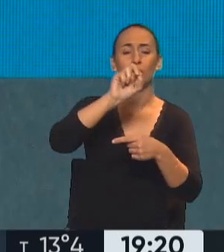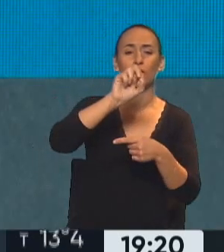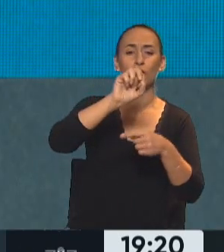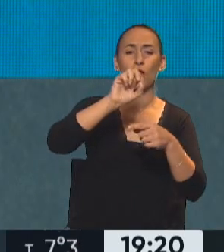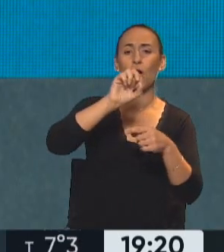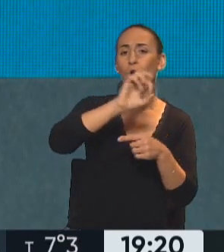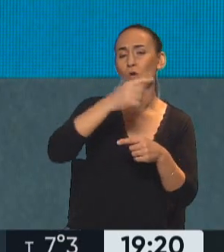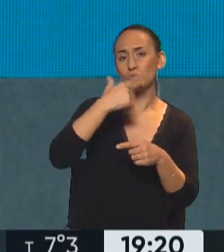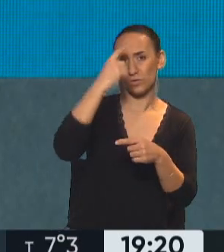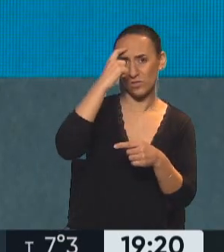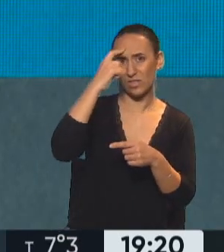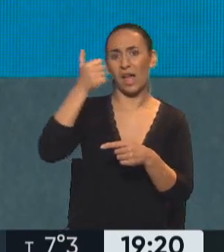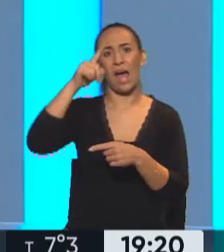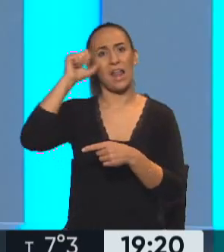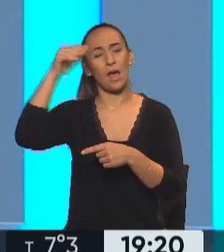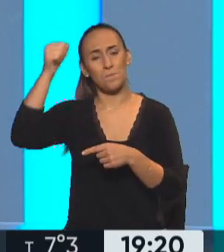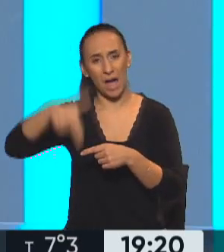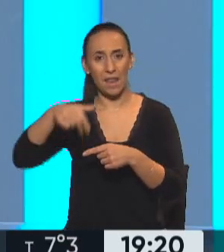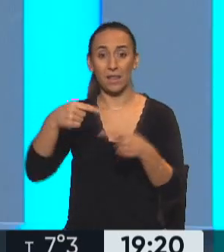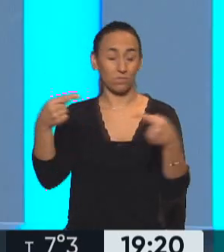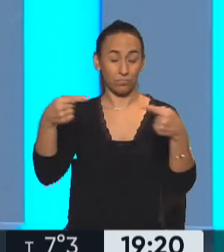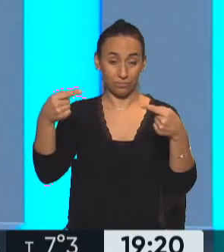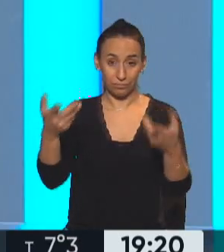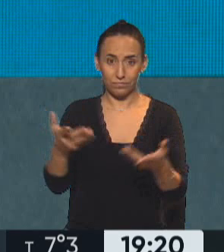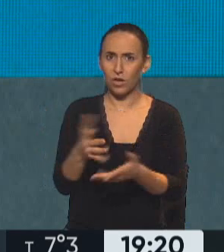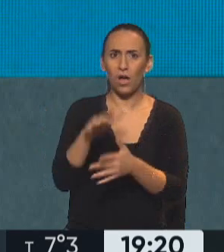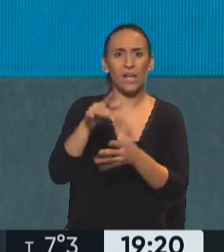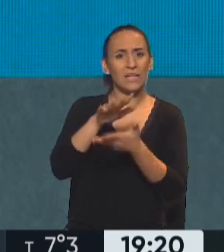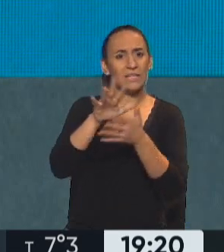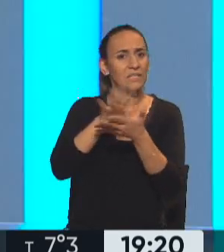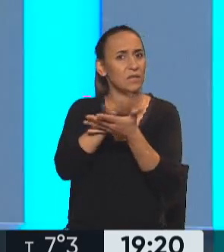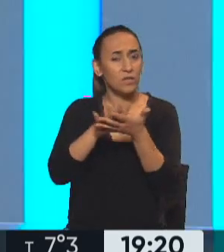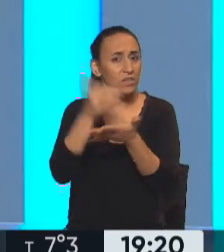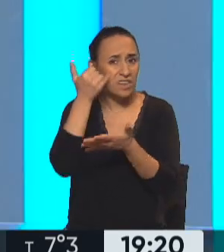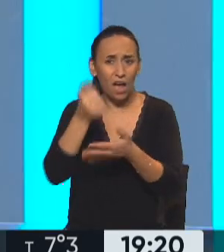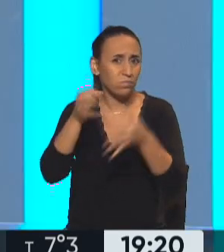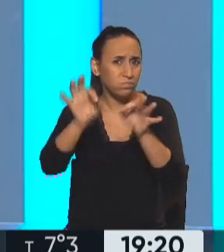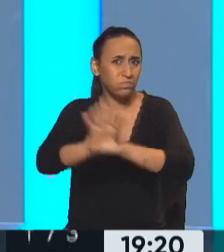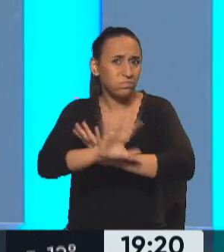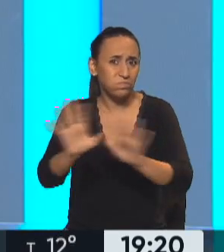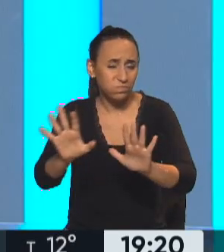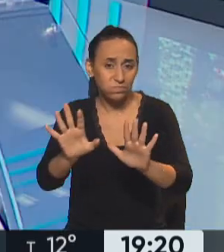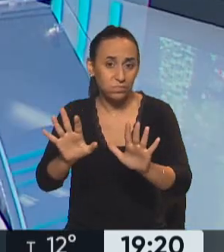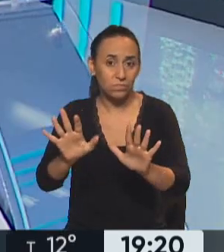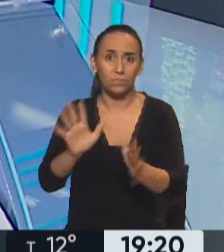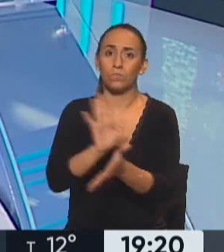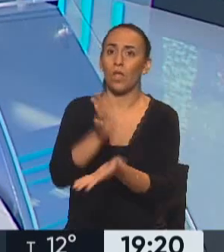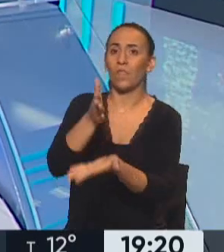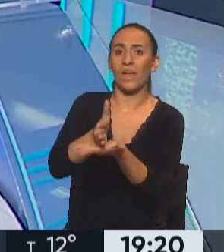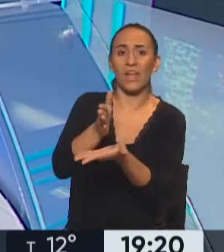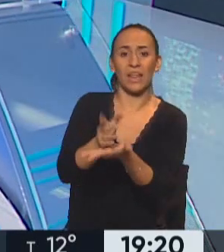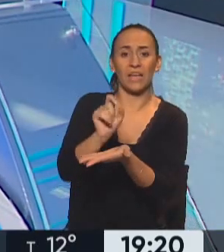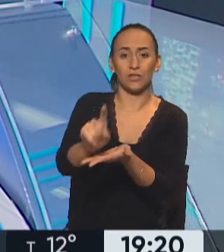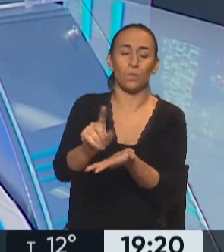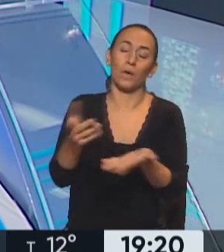pegan un volantazo. Pero un volantazo en un tema que lo tenía absolutamente asumido y consagrado ¿Viste? como un derecho expreso. Bueno, y explícito